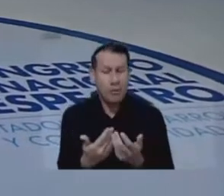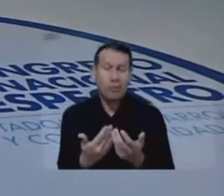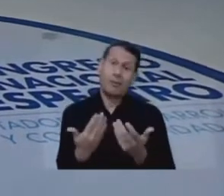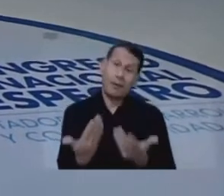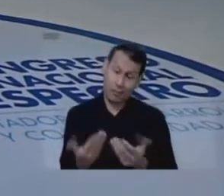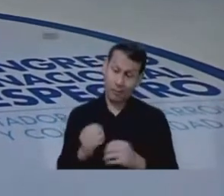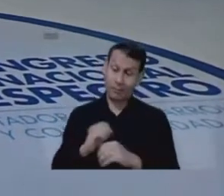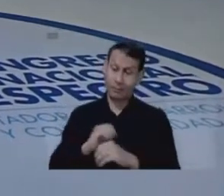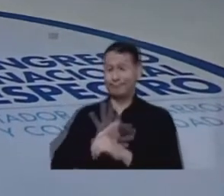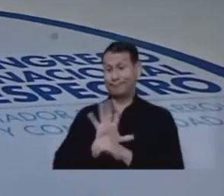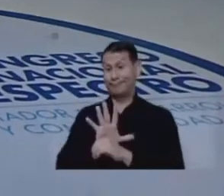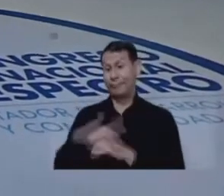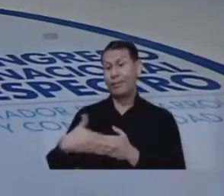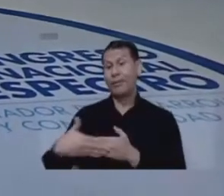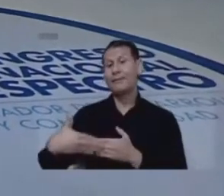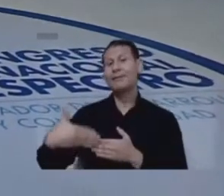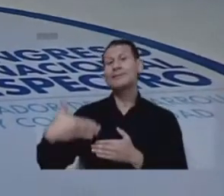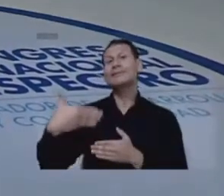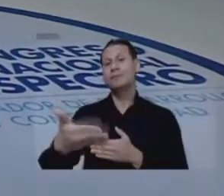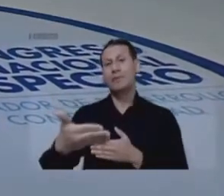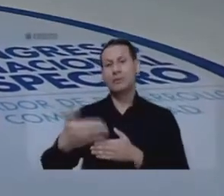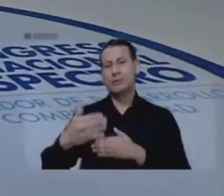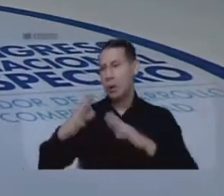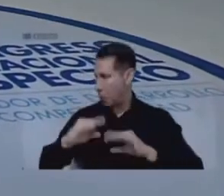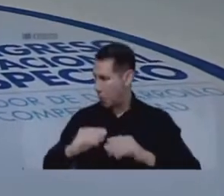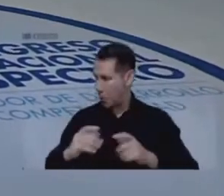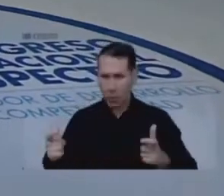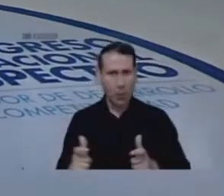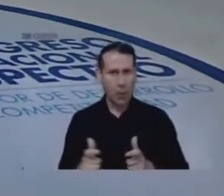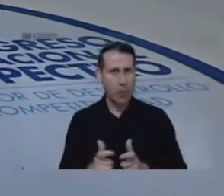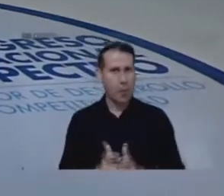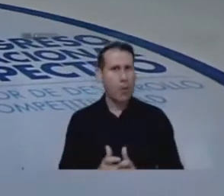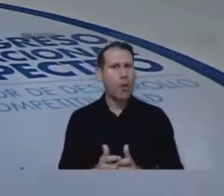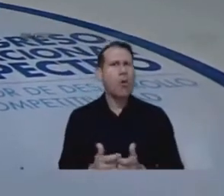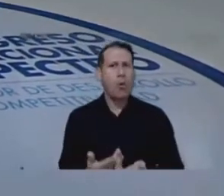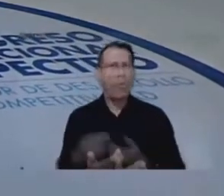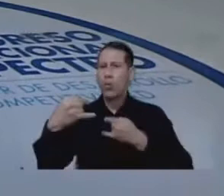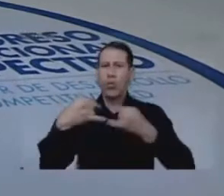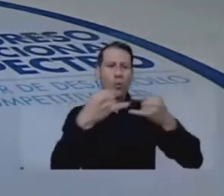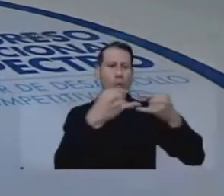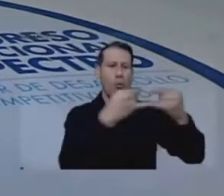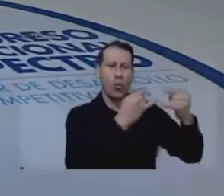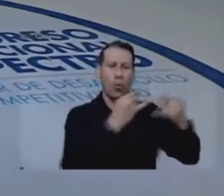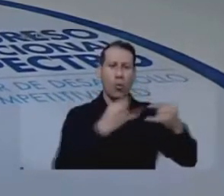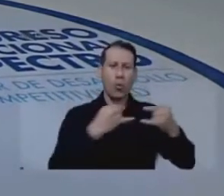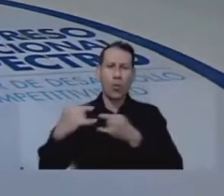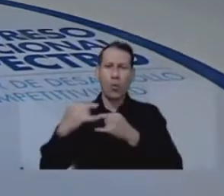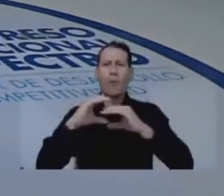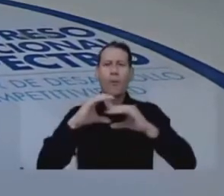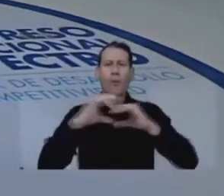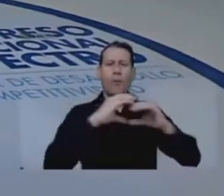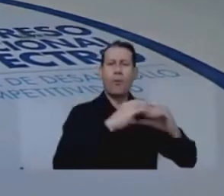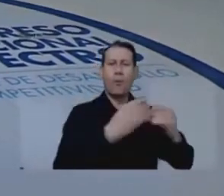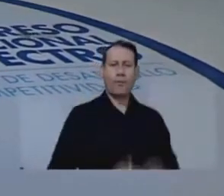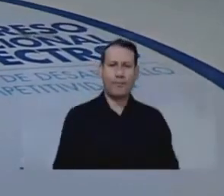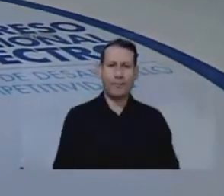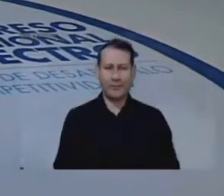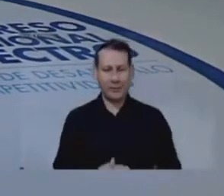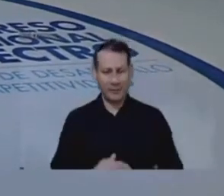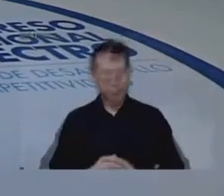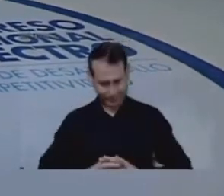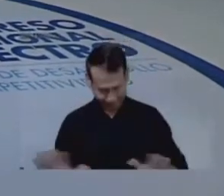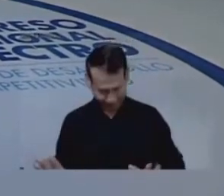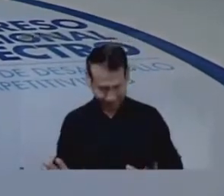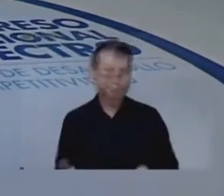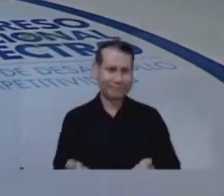inalámbricas. Entonces, sin más preámbulos, voy a invitar a nuestros panelistas para que nos hagan